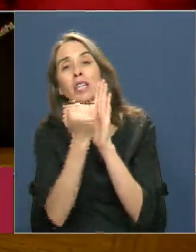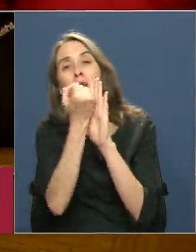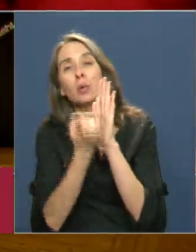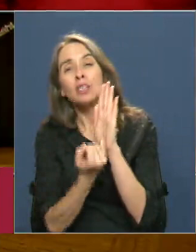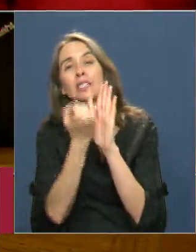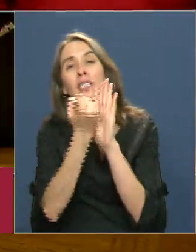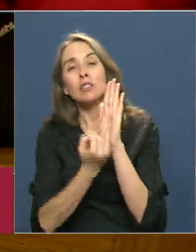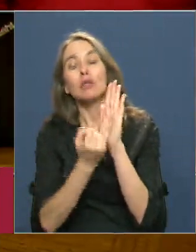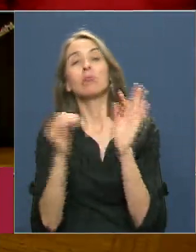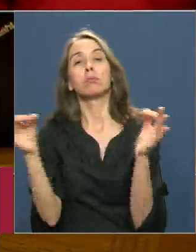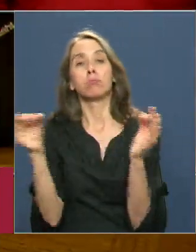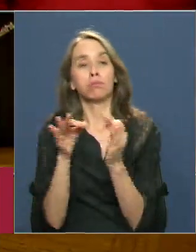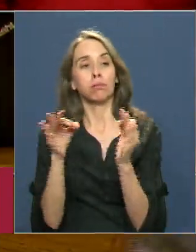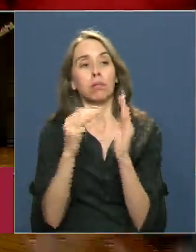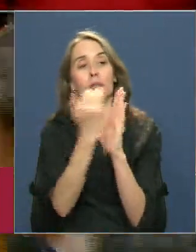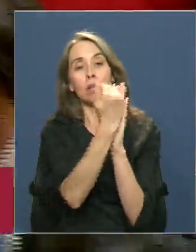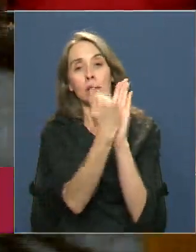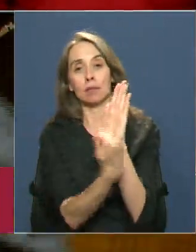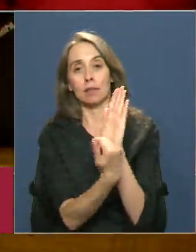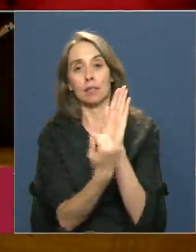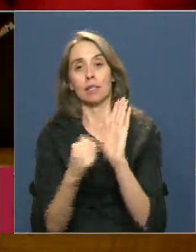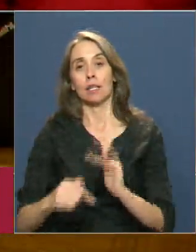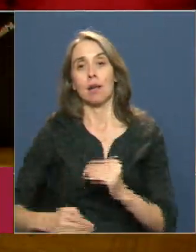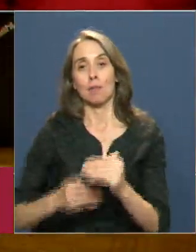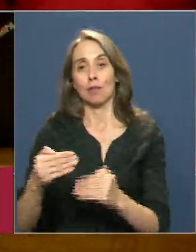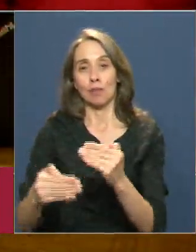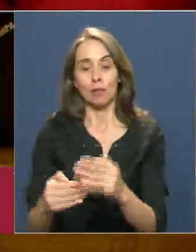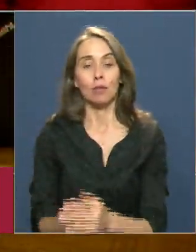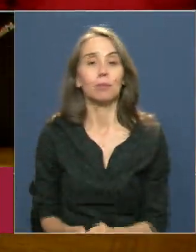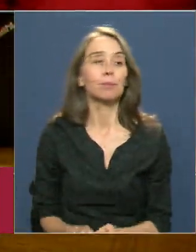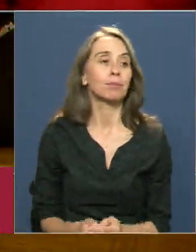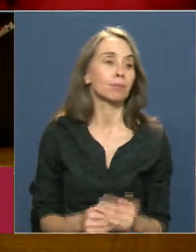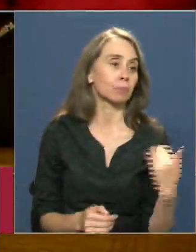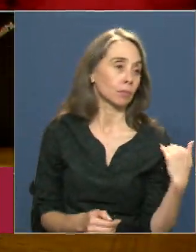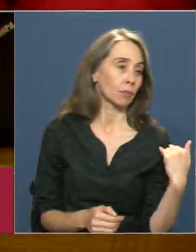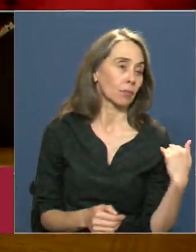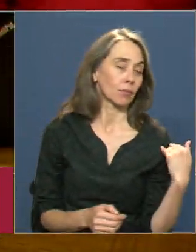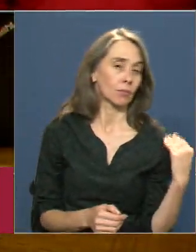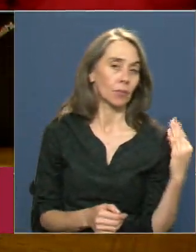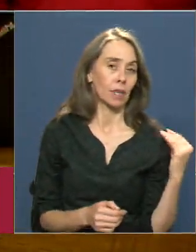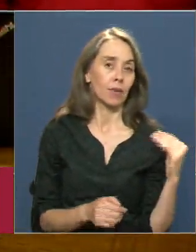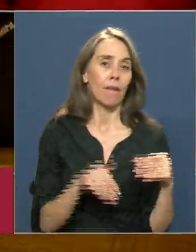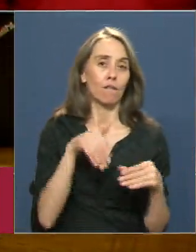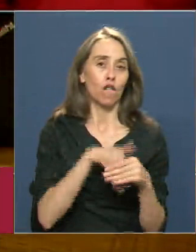de la siguiente parte de este proceso. A continuación, votemos este y